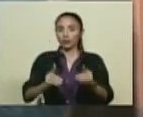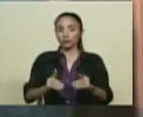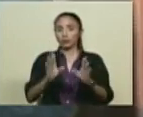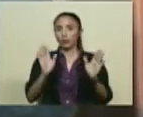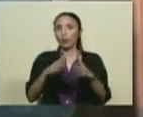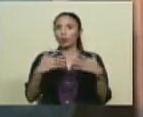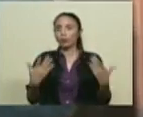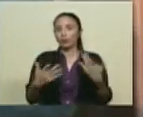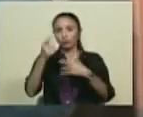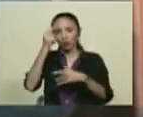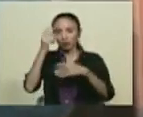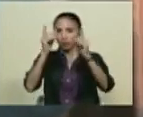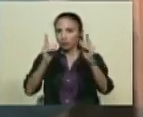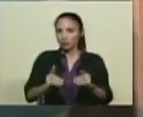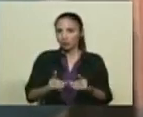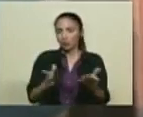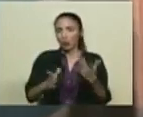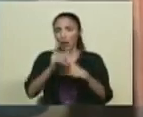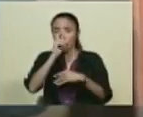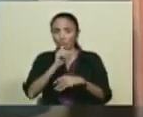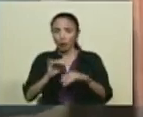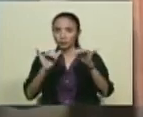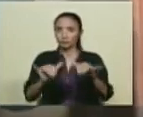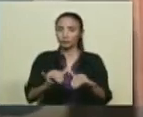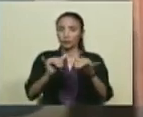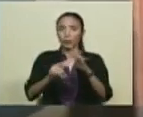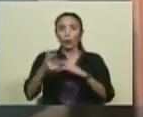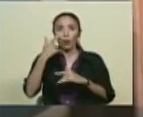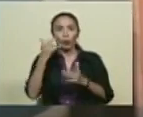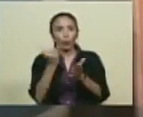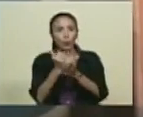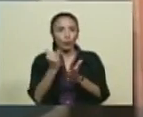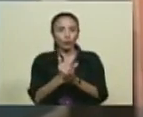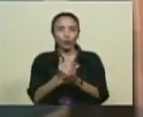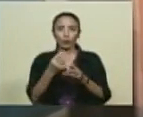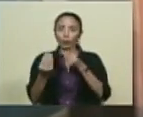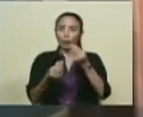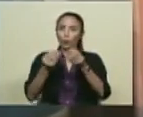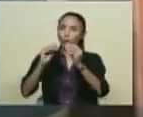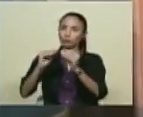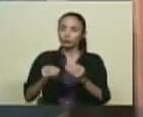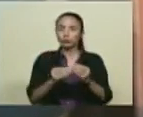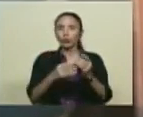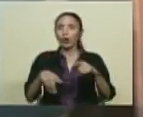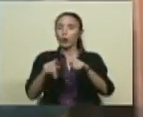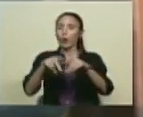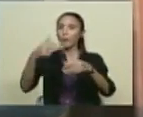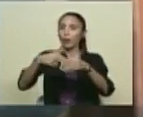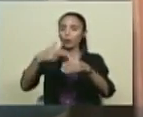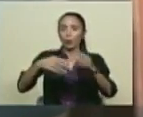año. Si estamos ya verificando los logros en la recuperación del mercado petrolero,